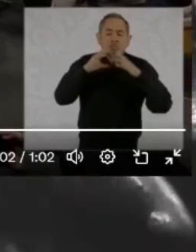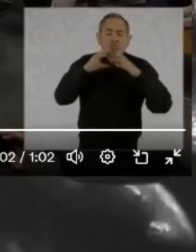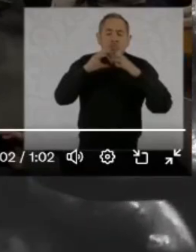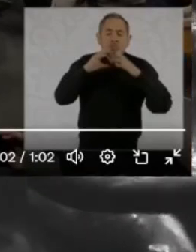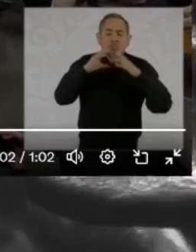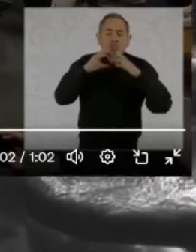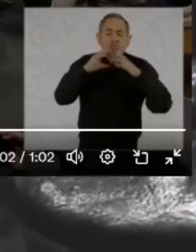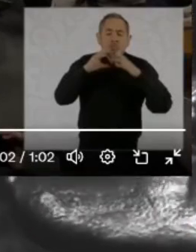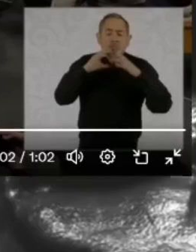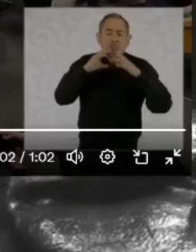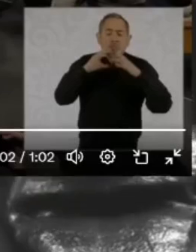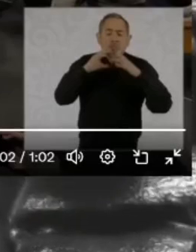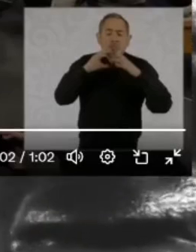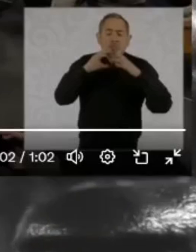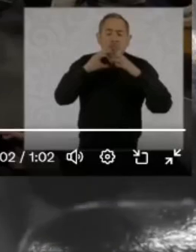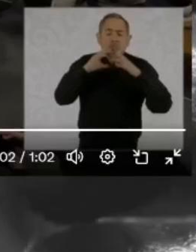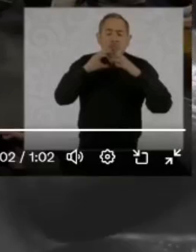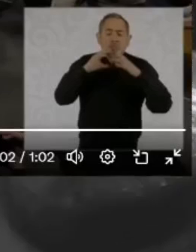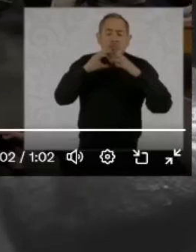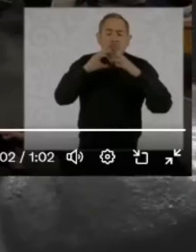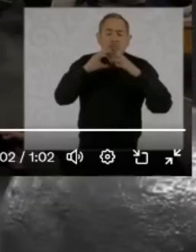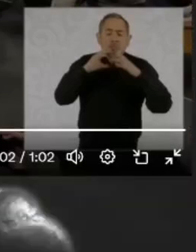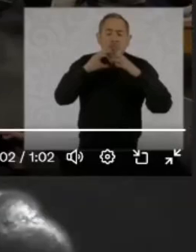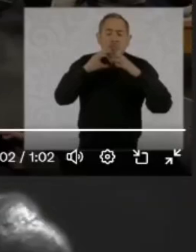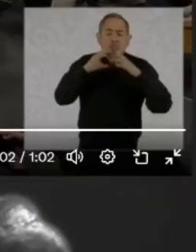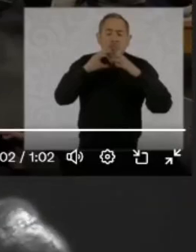austeridad republicana, entonces ustedes son jodidos.